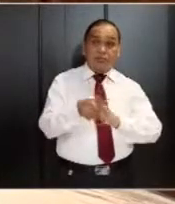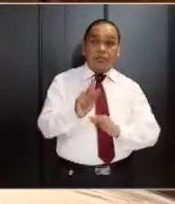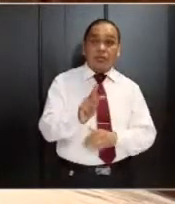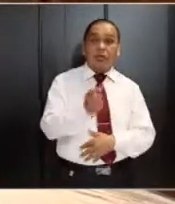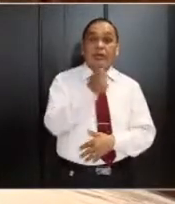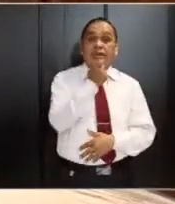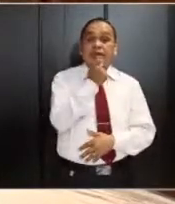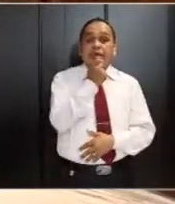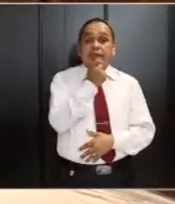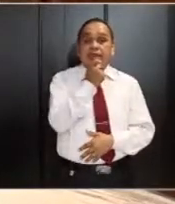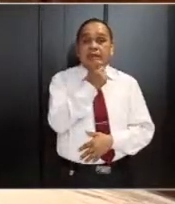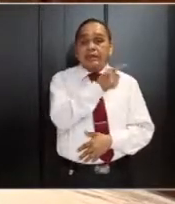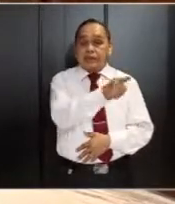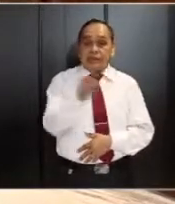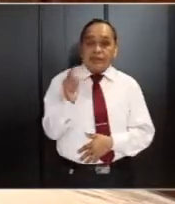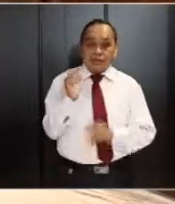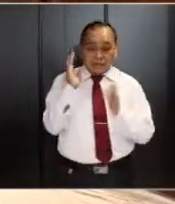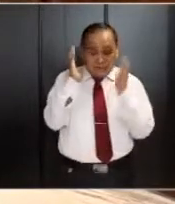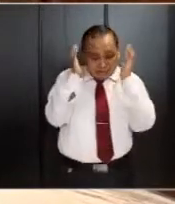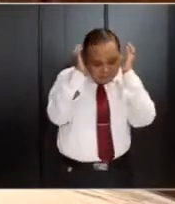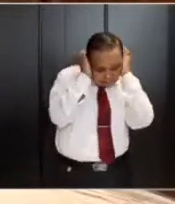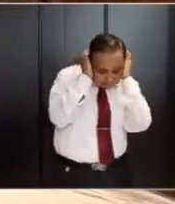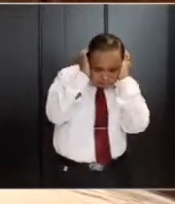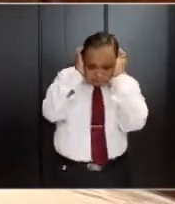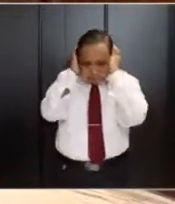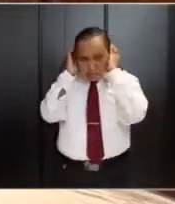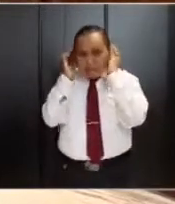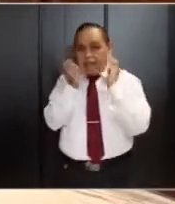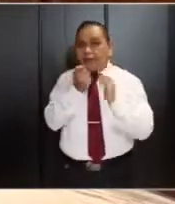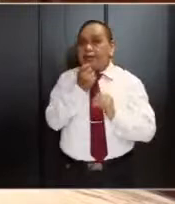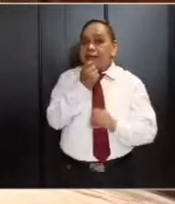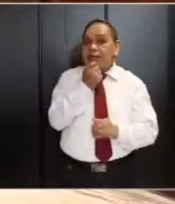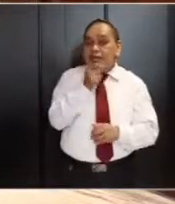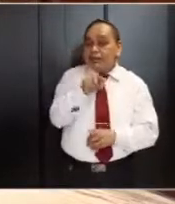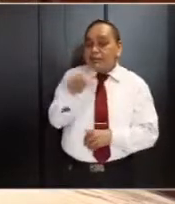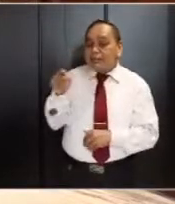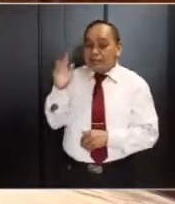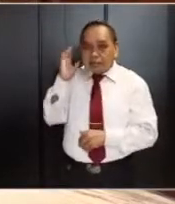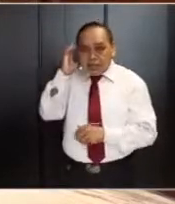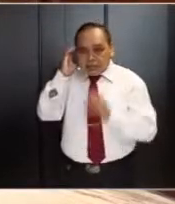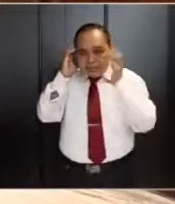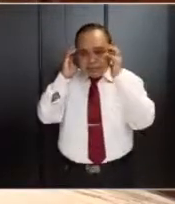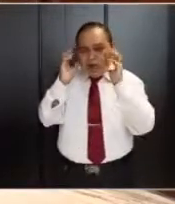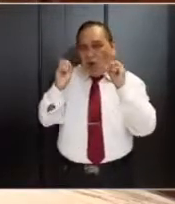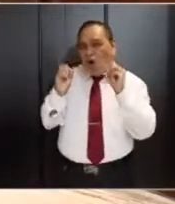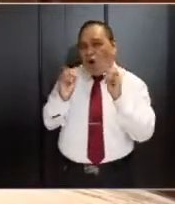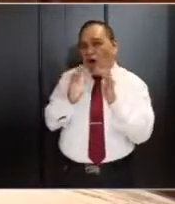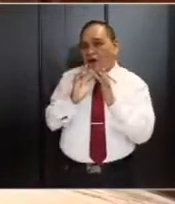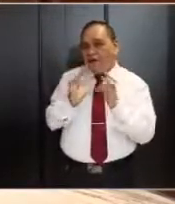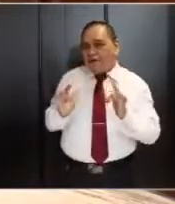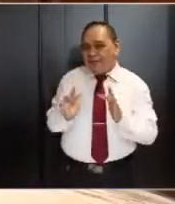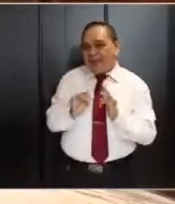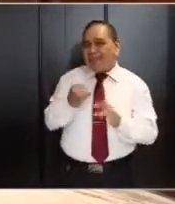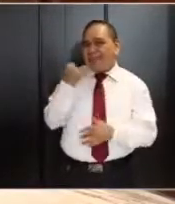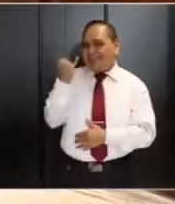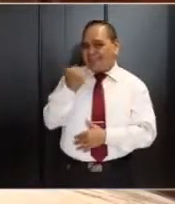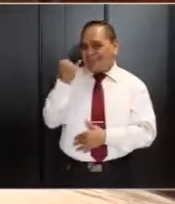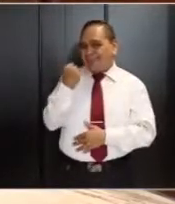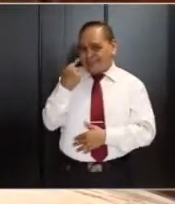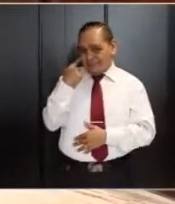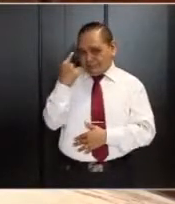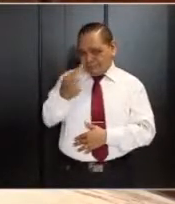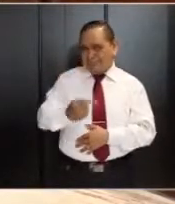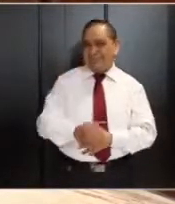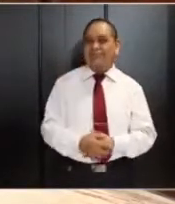niños cerca, pues mejor que les tapen los oídos, ¿no? O que les digan que es francés, lo que están